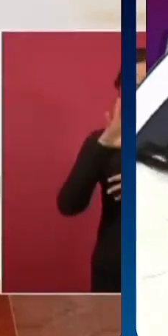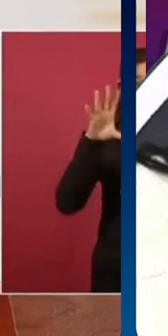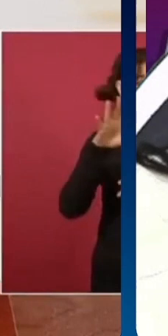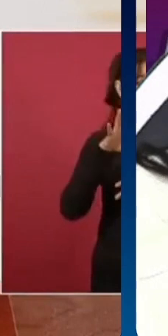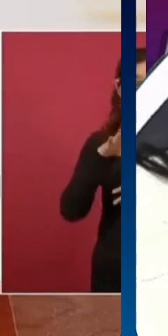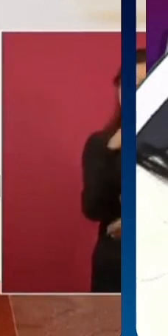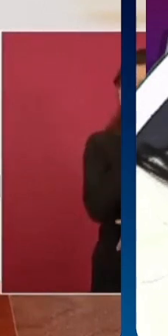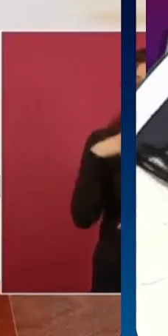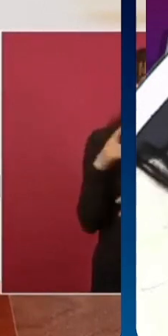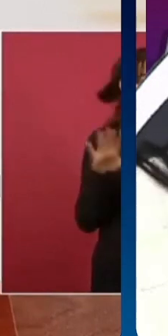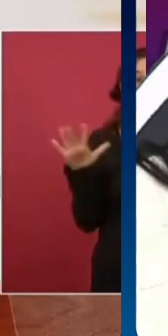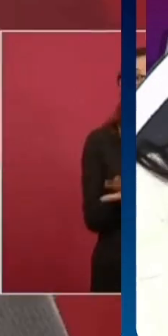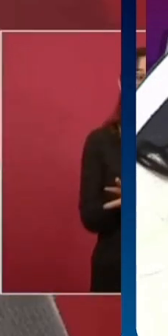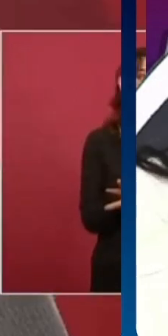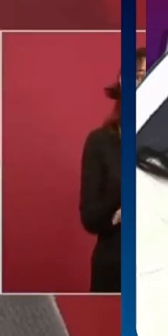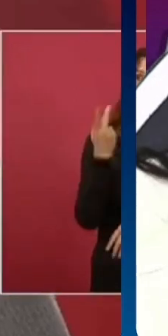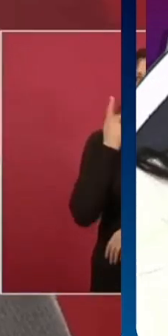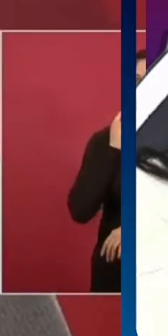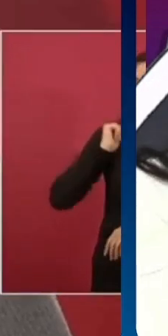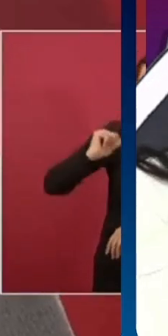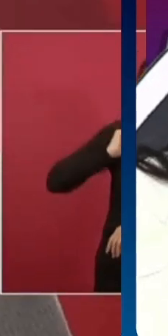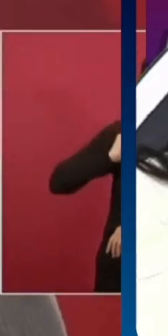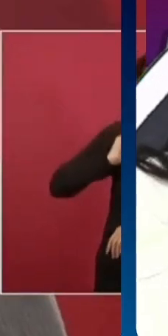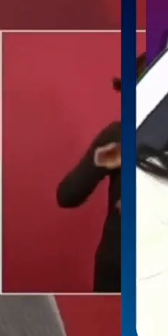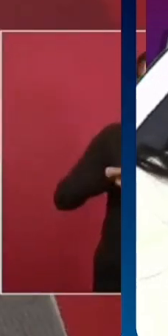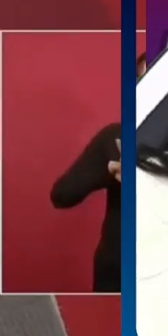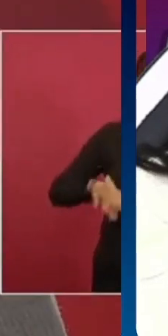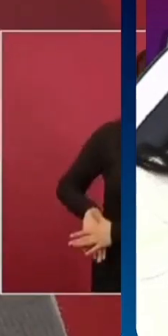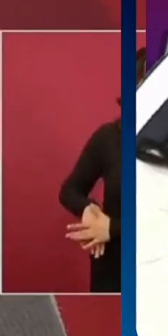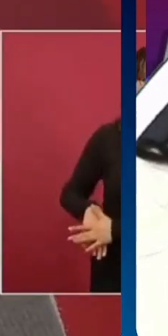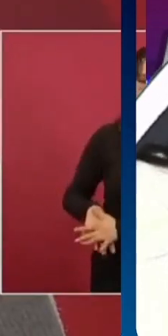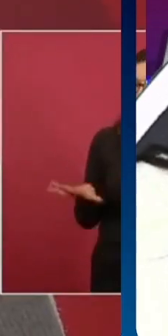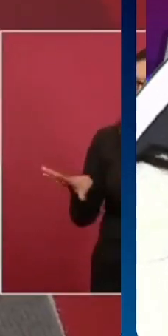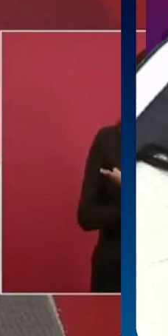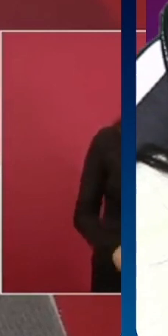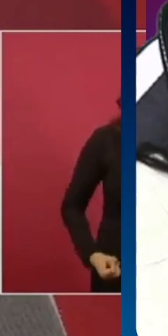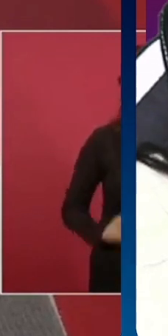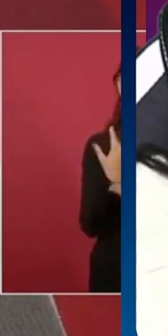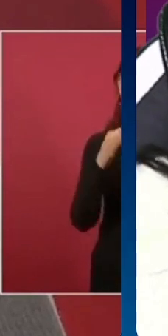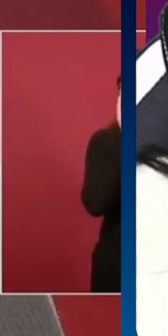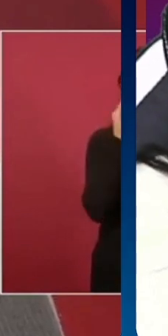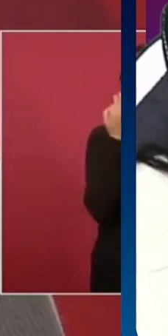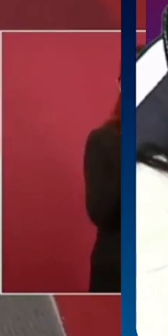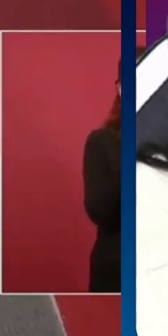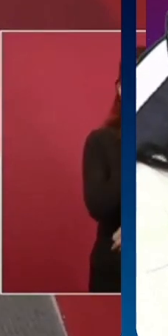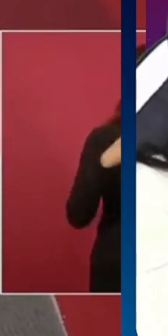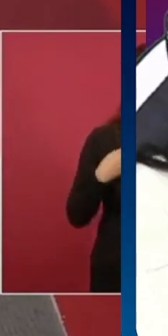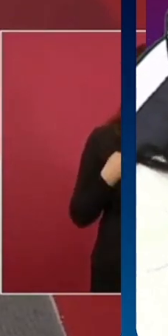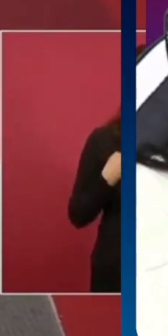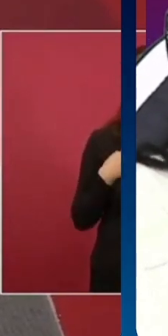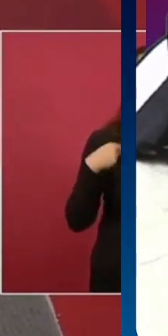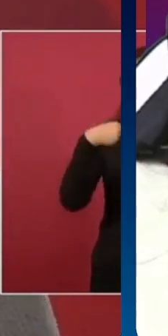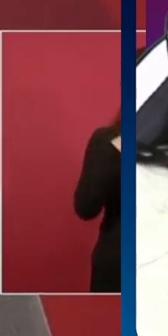que se llevará en Estados Unidos y que en su representación irá Marcelo Ebrard. Esto como parte de protesta al mencionar que